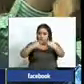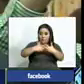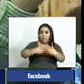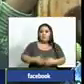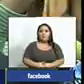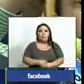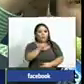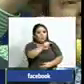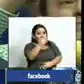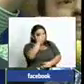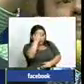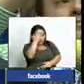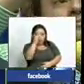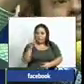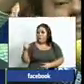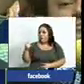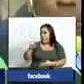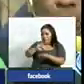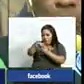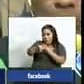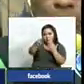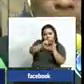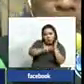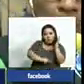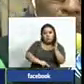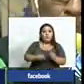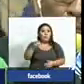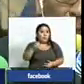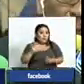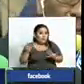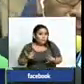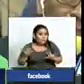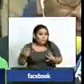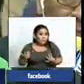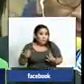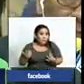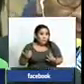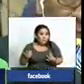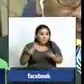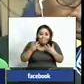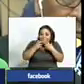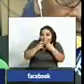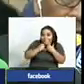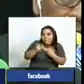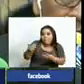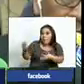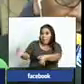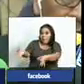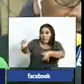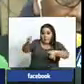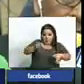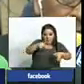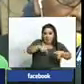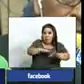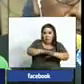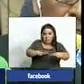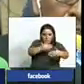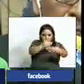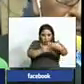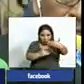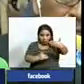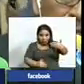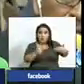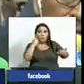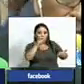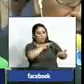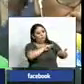No, todavía no lo hemos conocido. Estamos esperando con mucha ansia el documento final para ver si